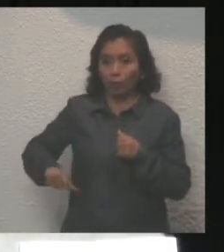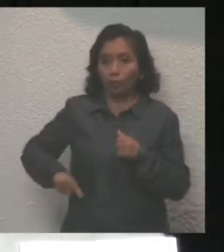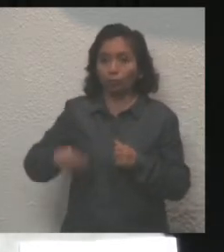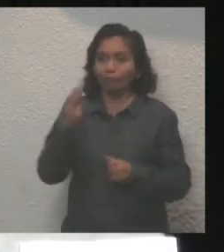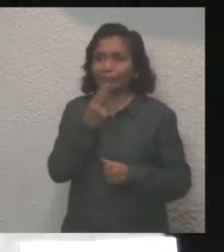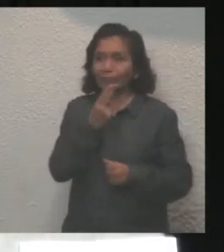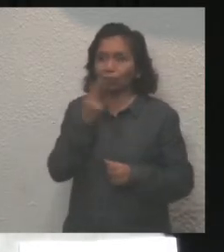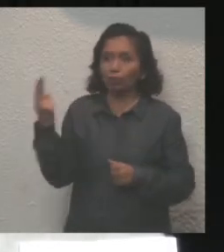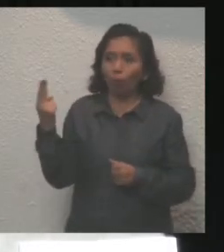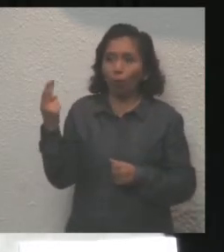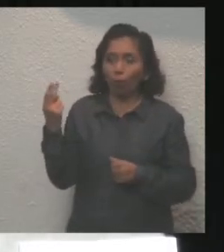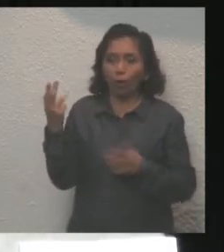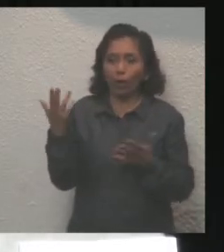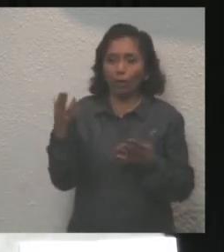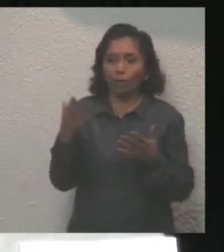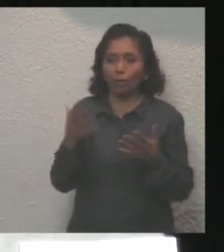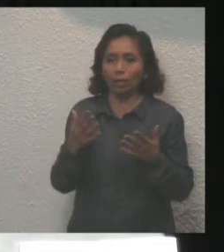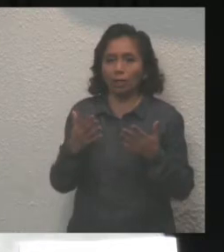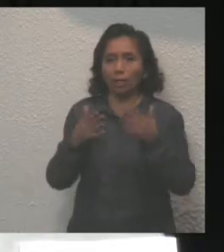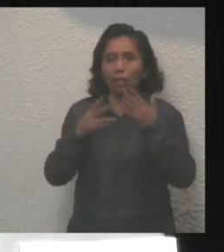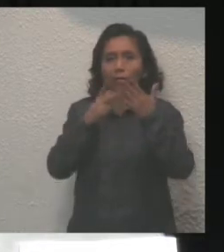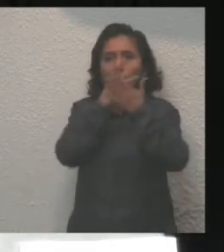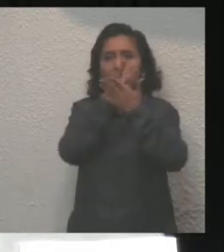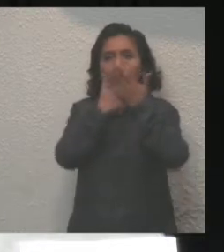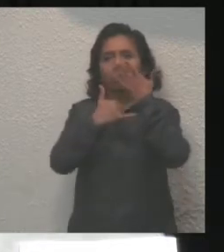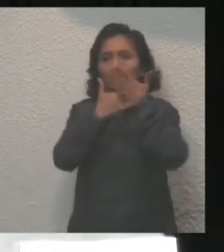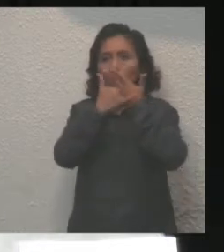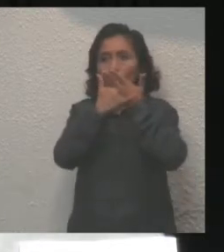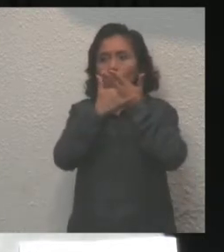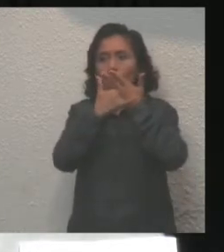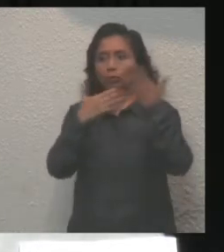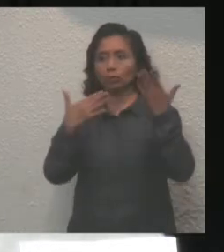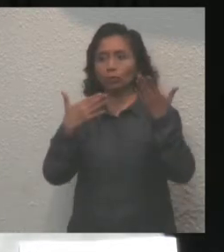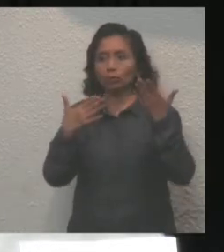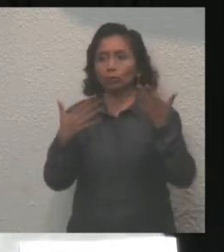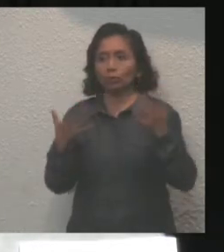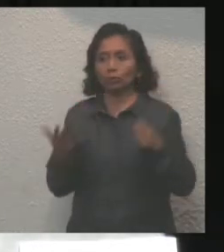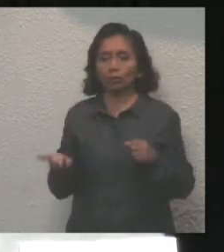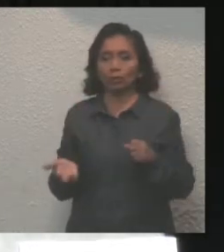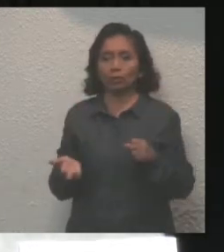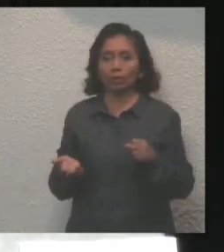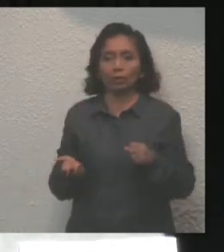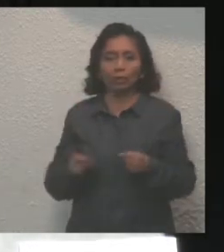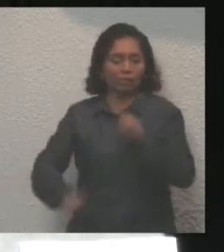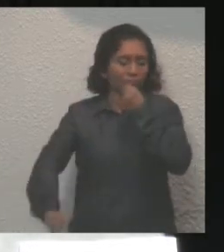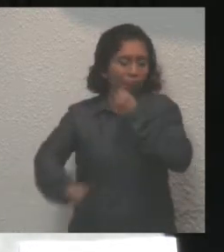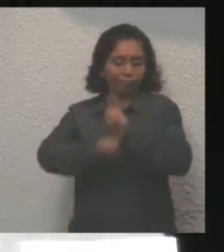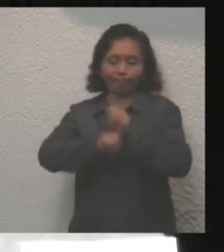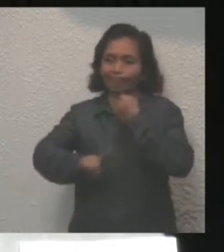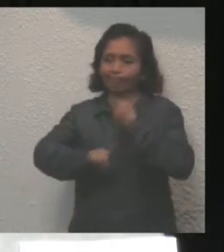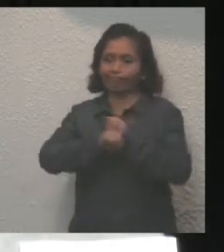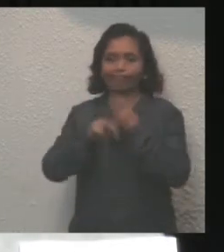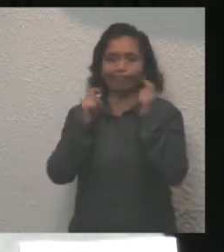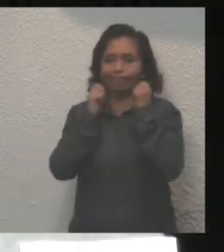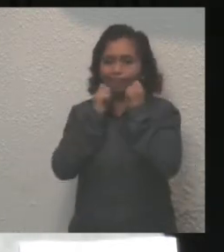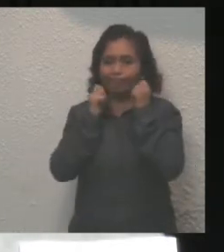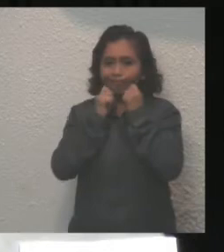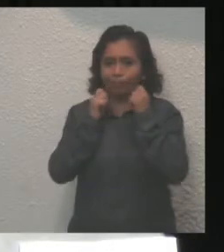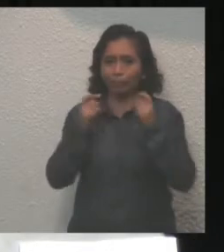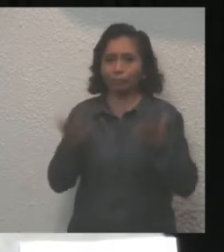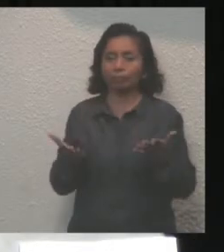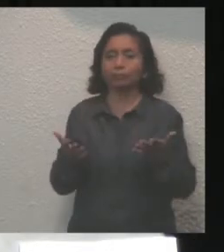urgente materializar lo proyectado en conjunto a pesar de las adversidades. Como